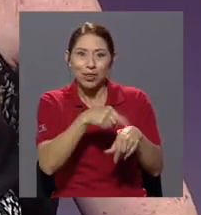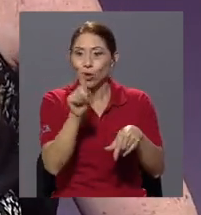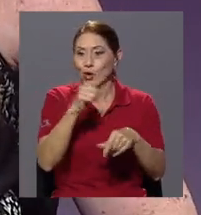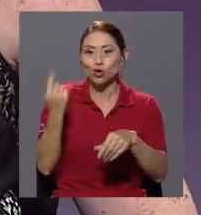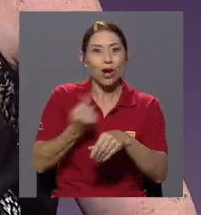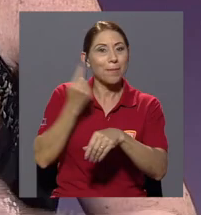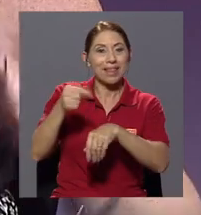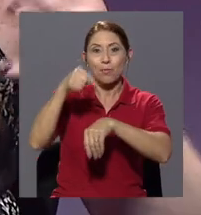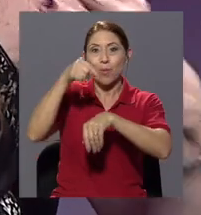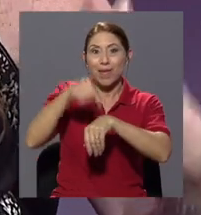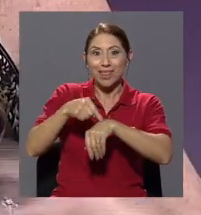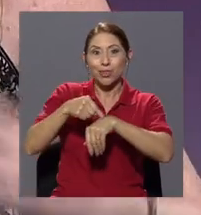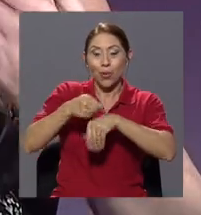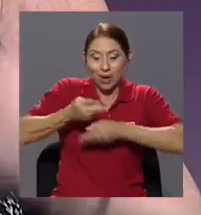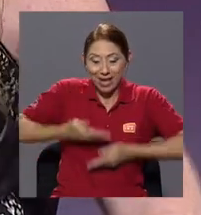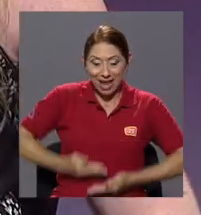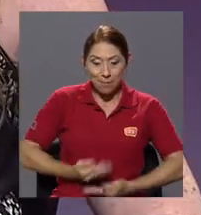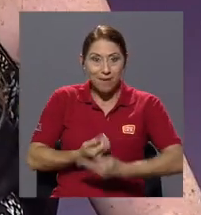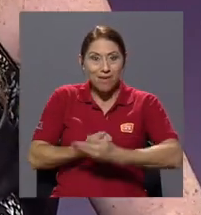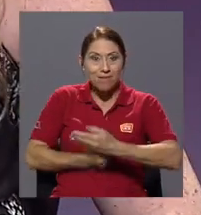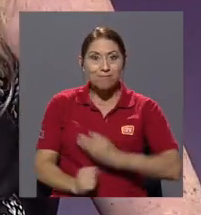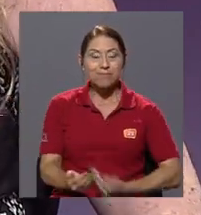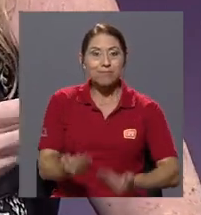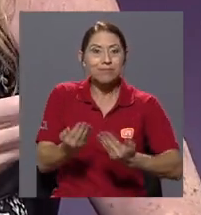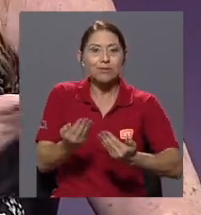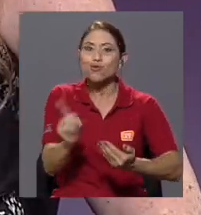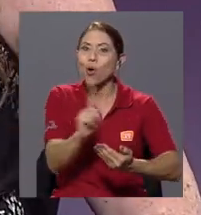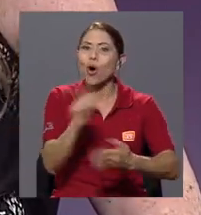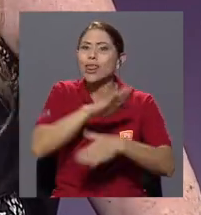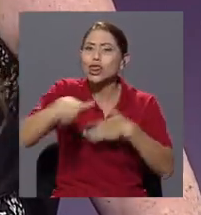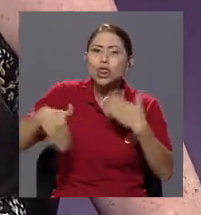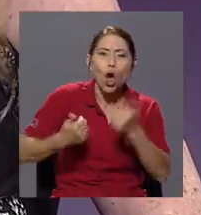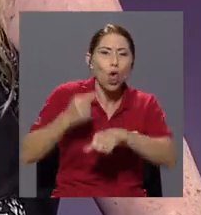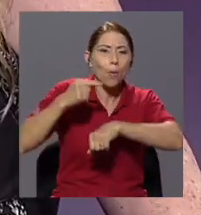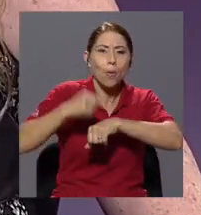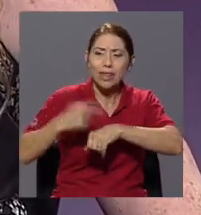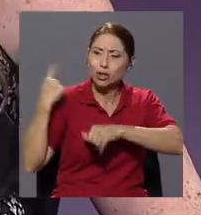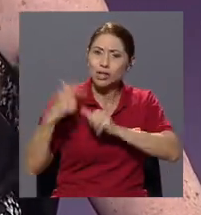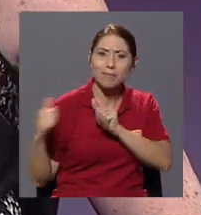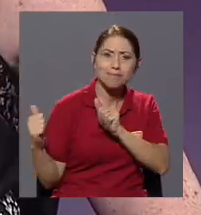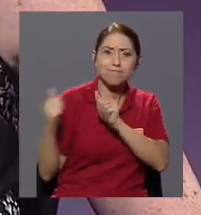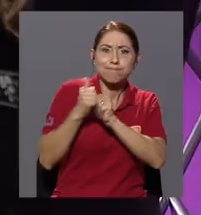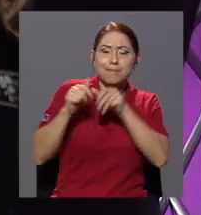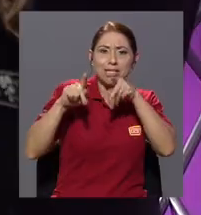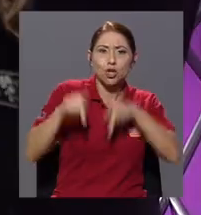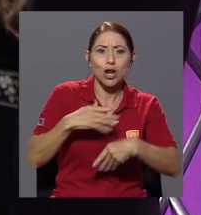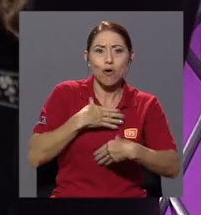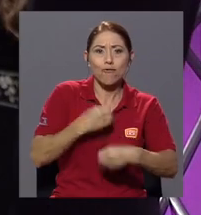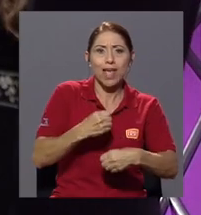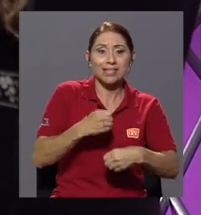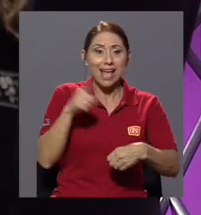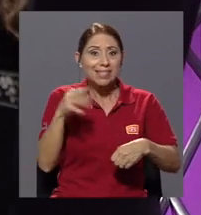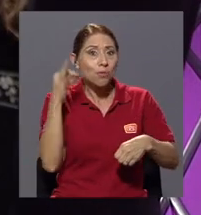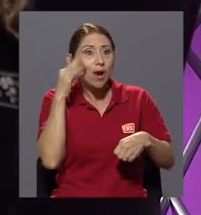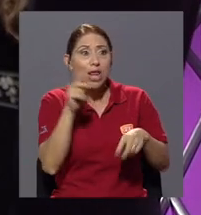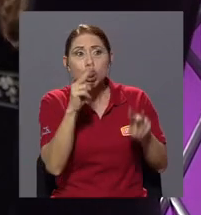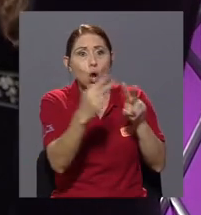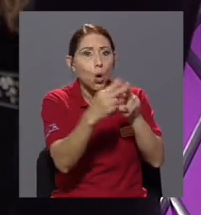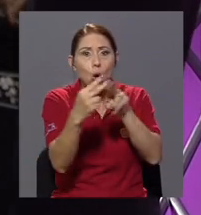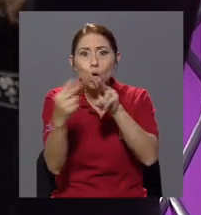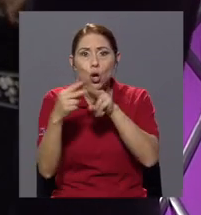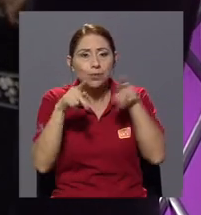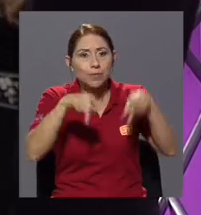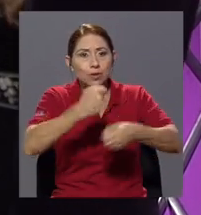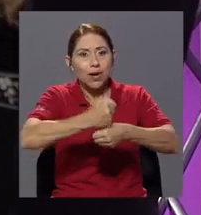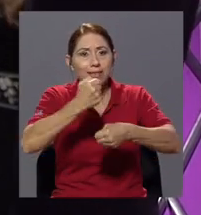momento a ella tiene que tener su persona de confianza ella no conoce el personal del hospital hablamos unos minutos que nos quedan en el